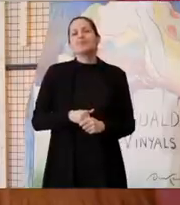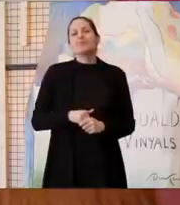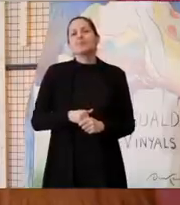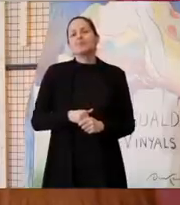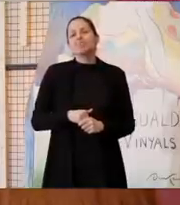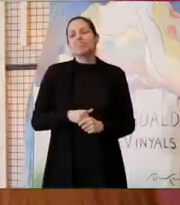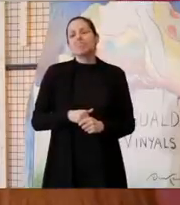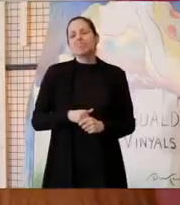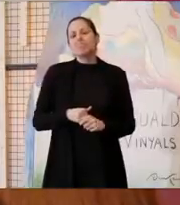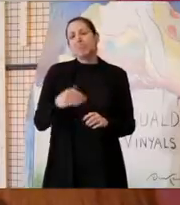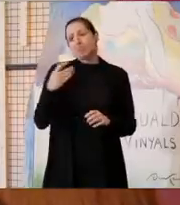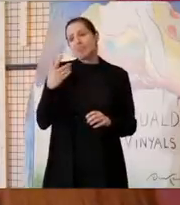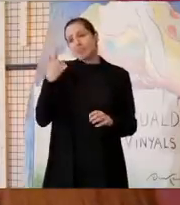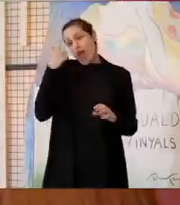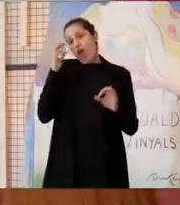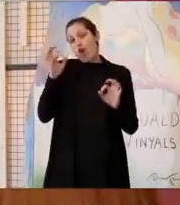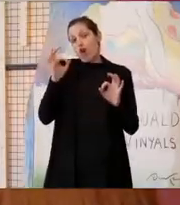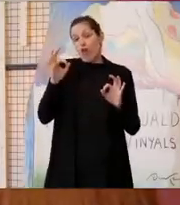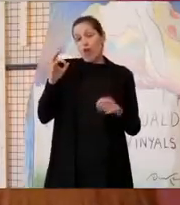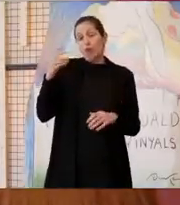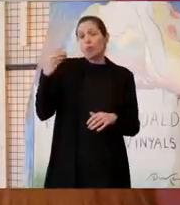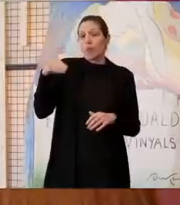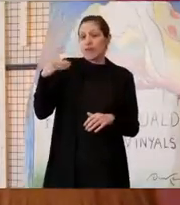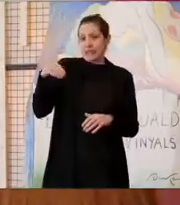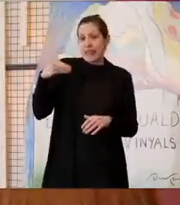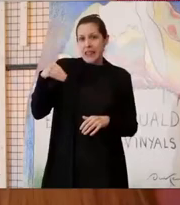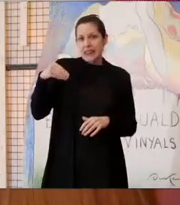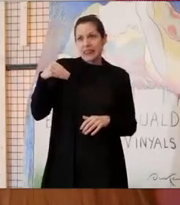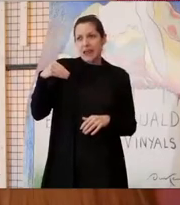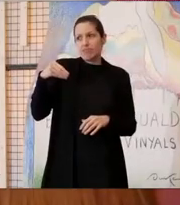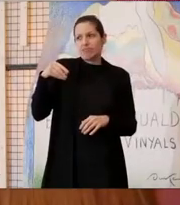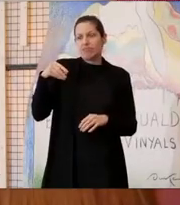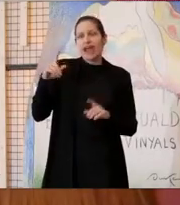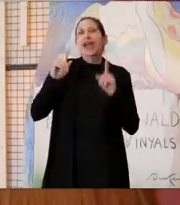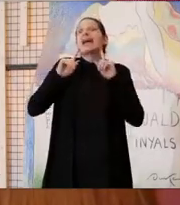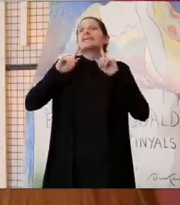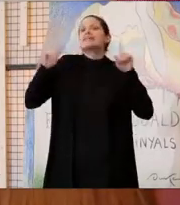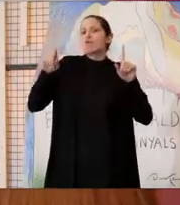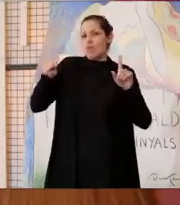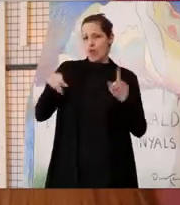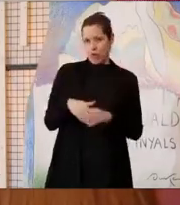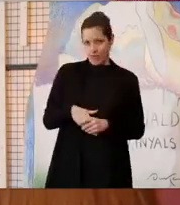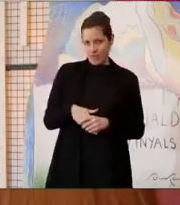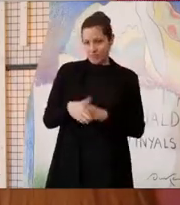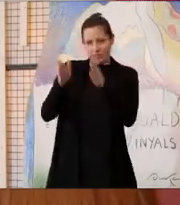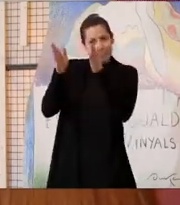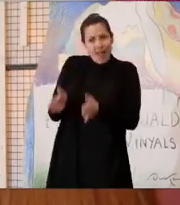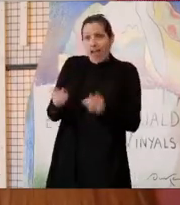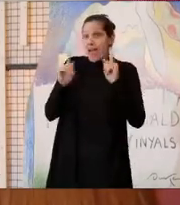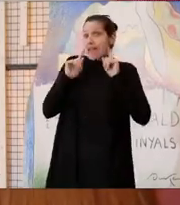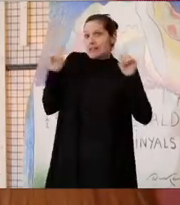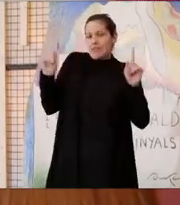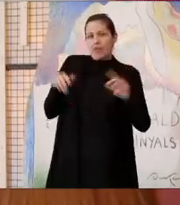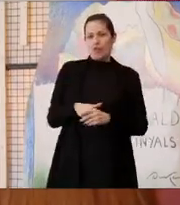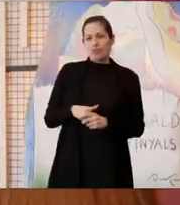que la presidenta es la excepción es la excepción o sea se lo decía cuando llegué